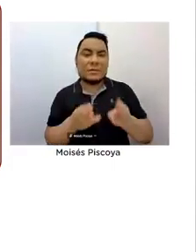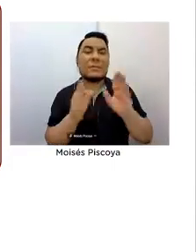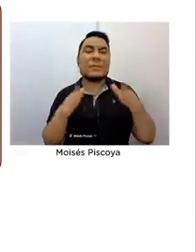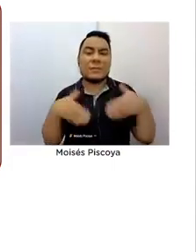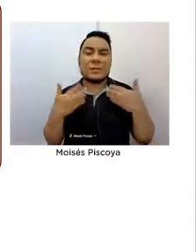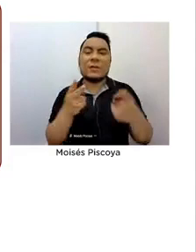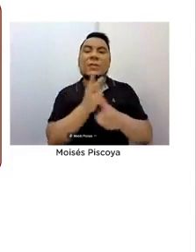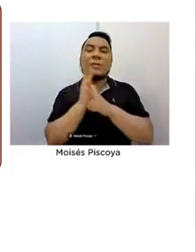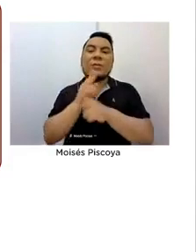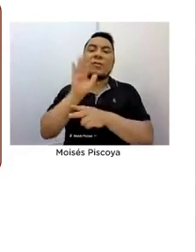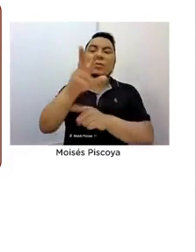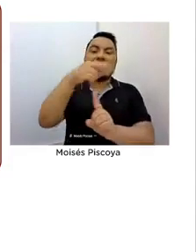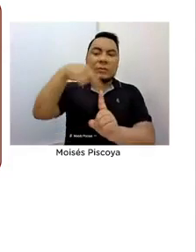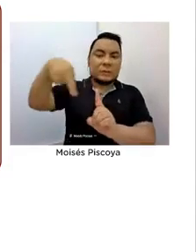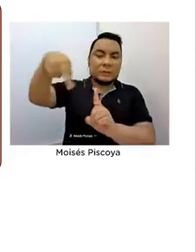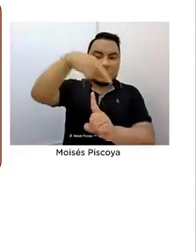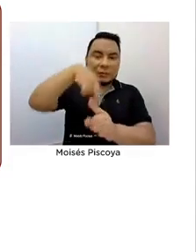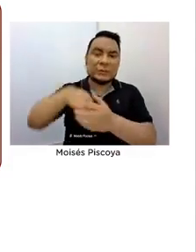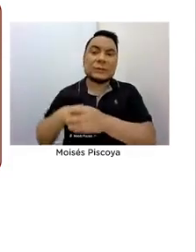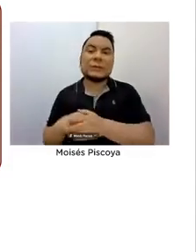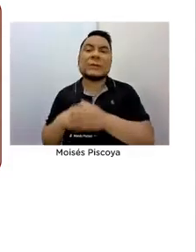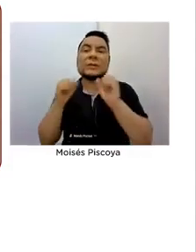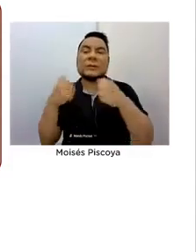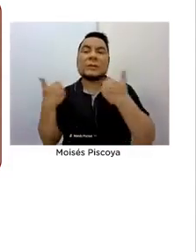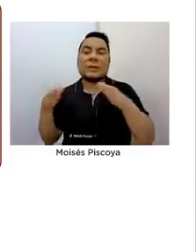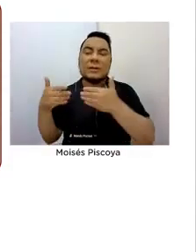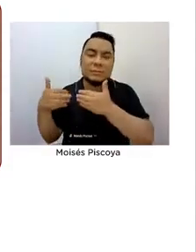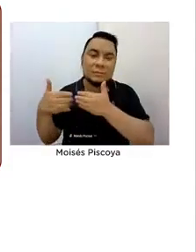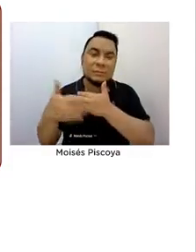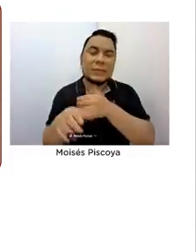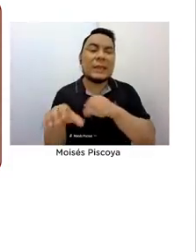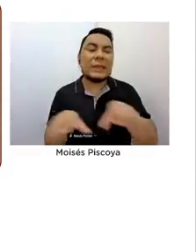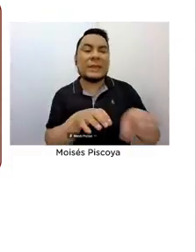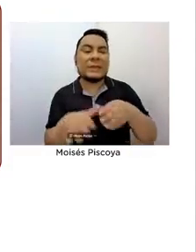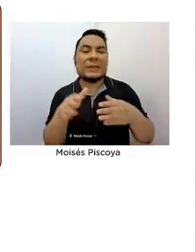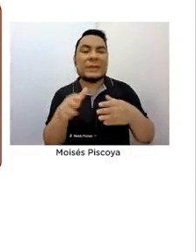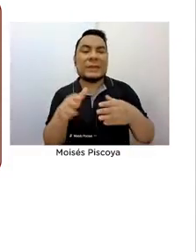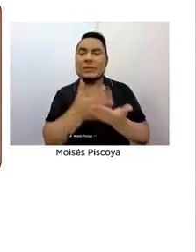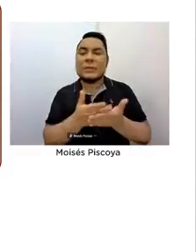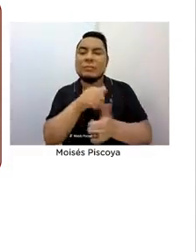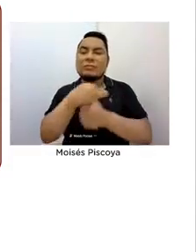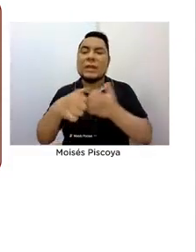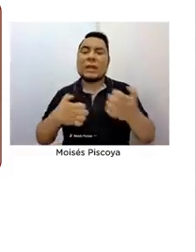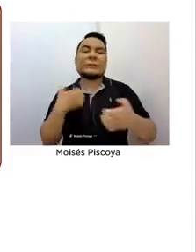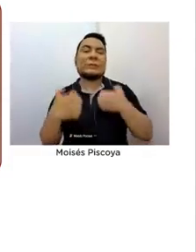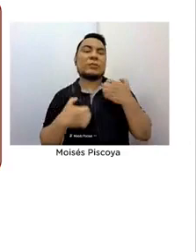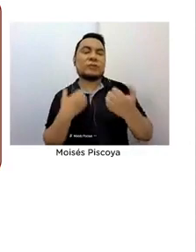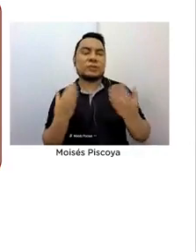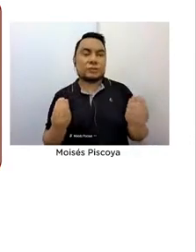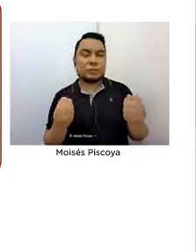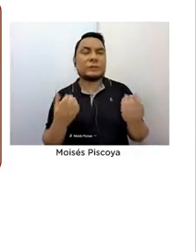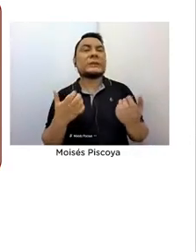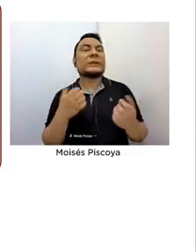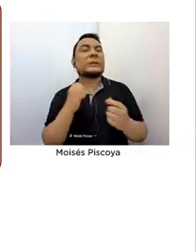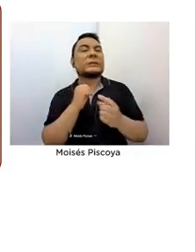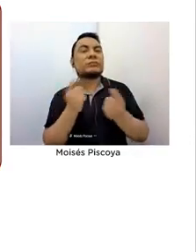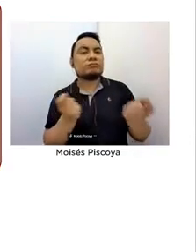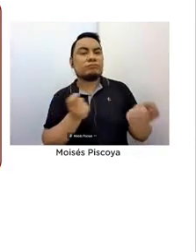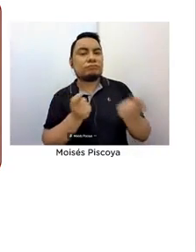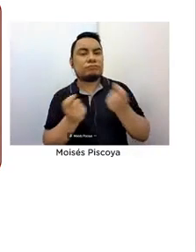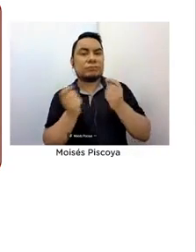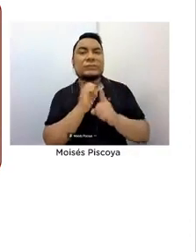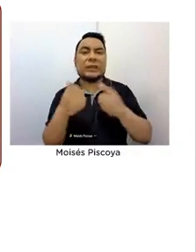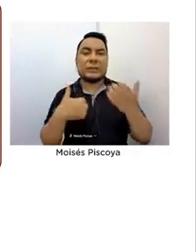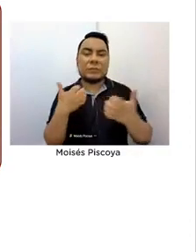poder cuidar a su entorno, ¿no? Venimos desarrollando esta línea de bienestar socioemocional por ese motivo y queremos que de